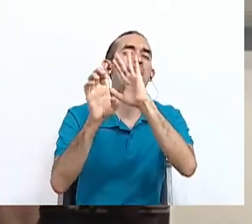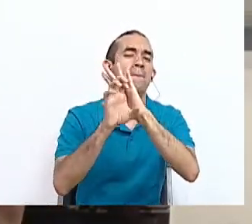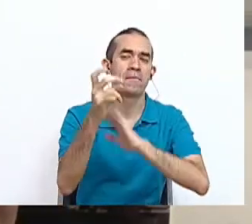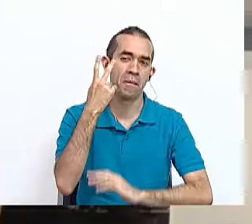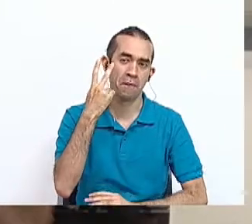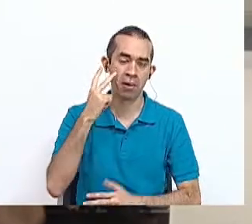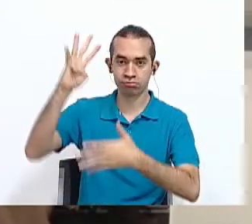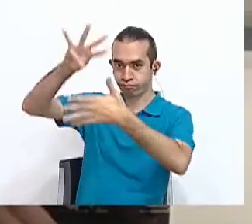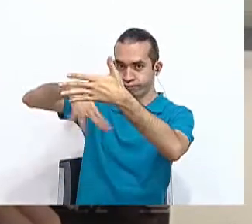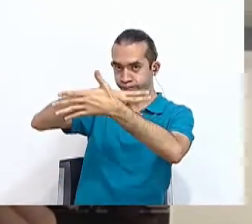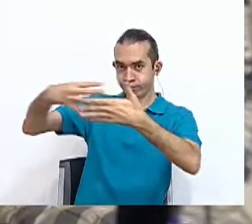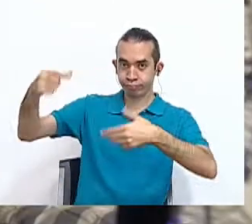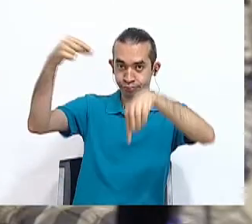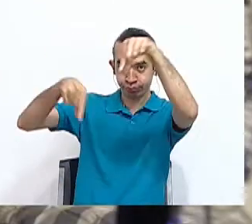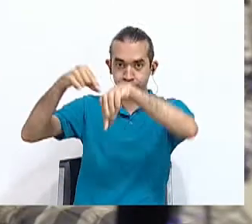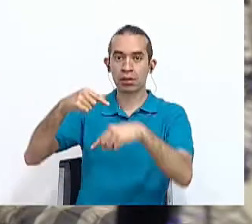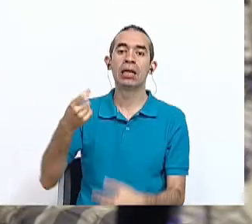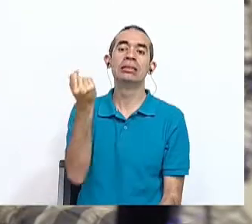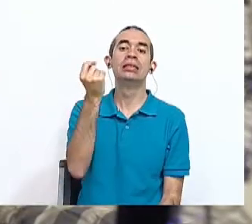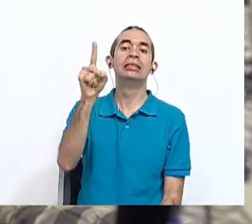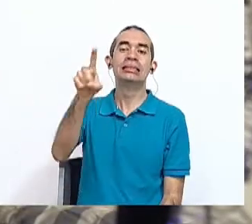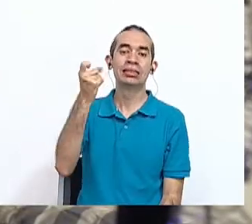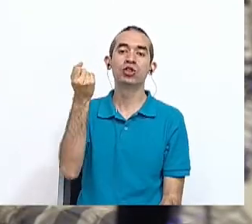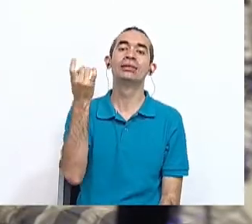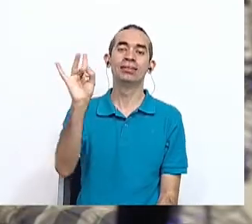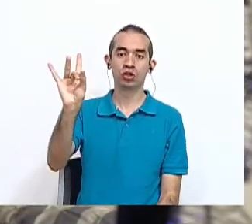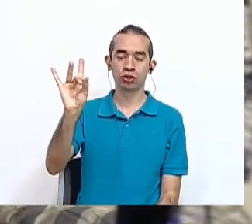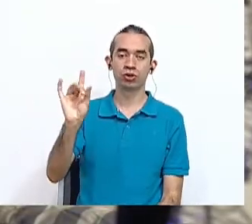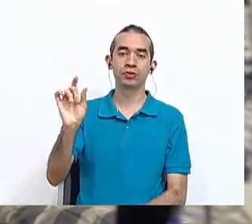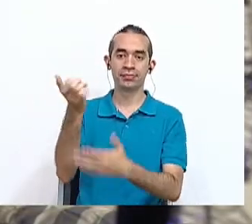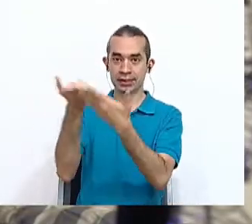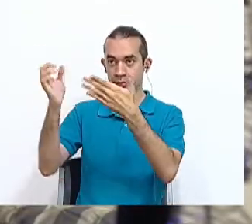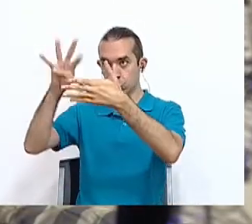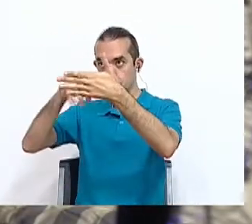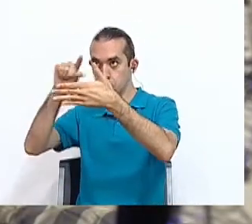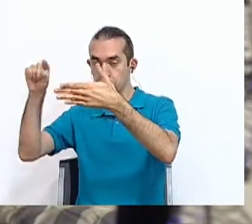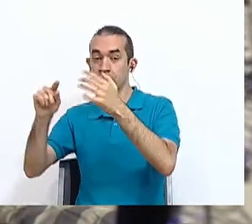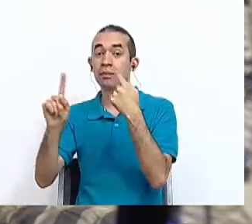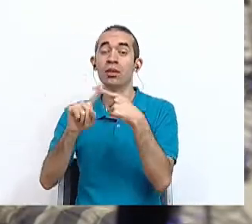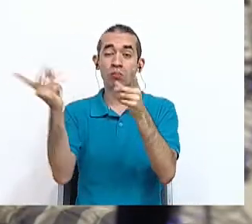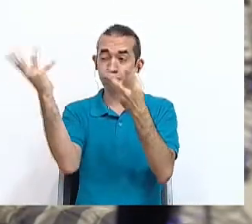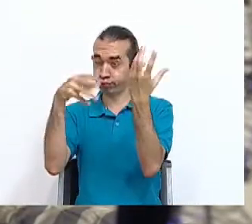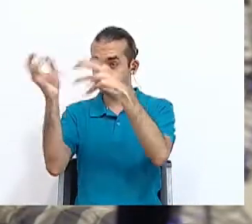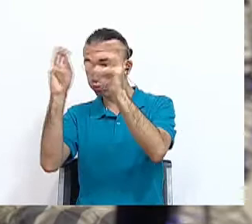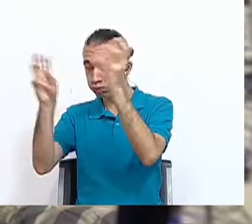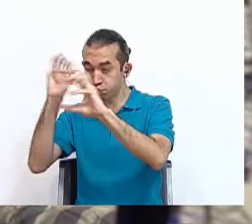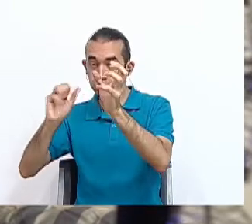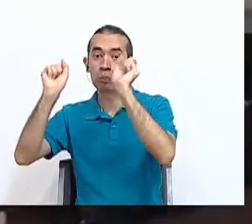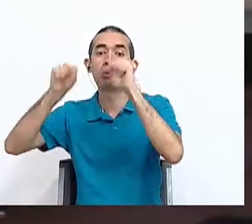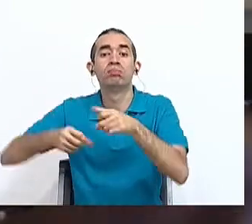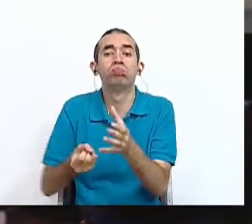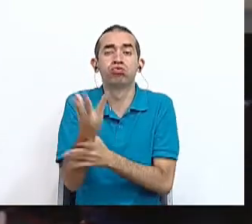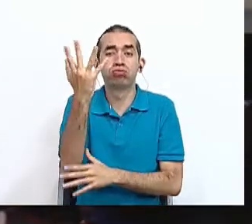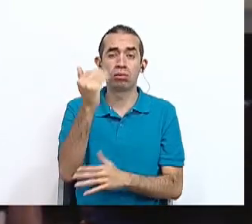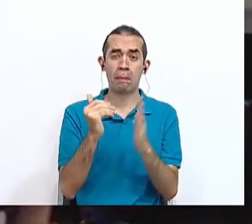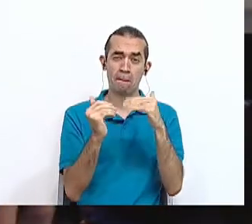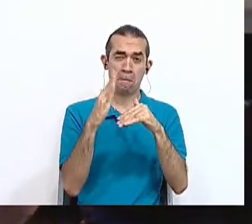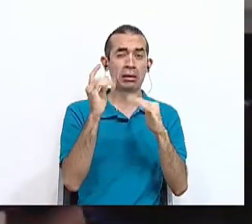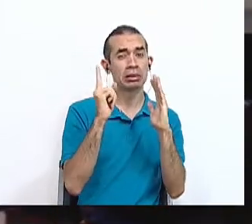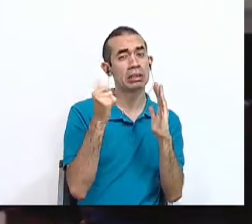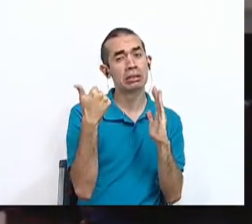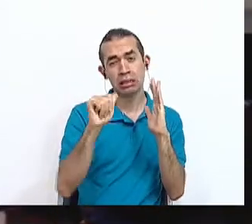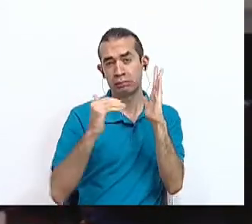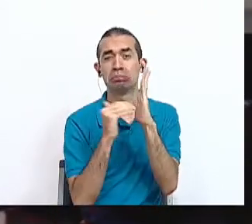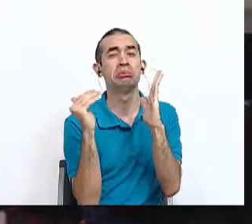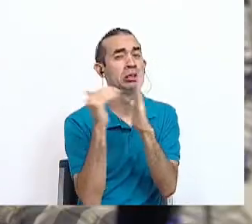hay 118 elementos, pero al empezar a combinarlos se convierten en más de 10 millones de compuestos. Para ponerlo así un poco